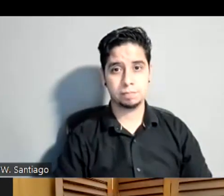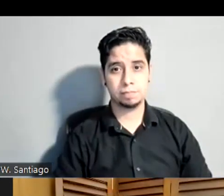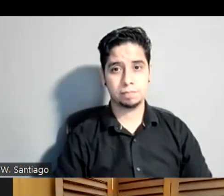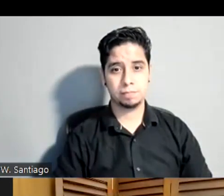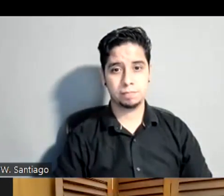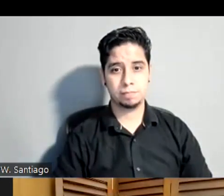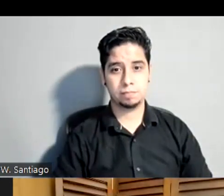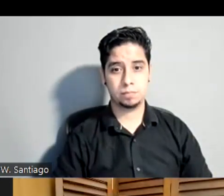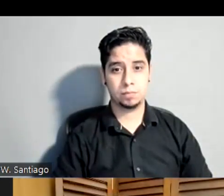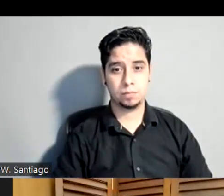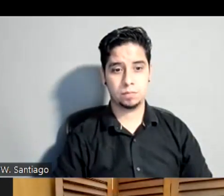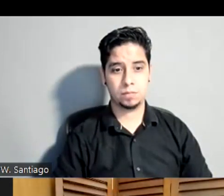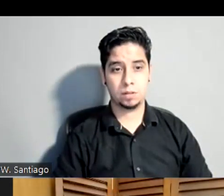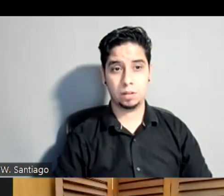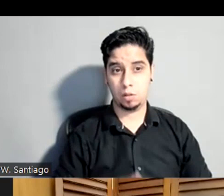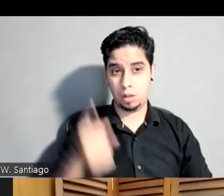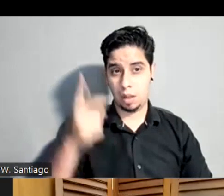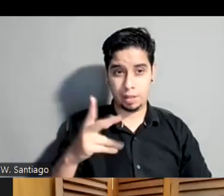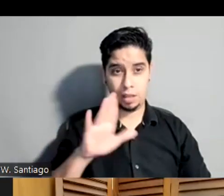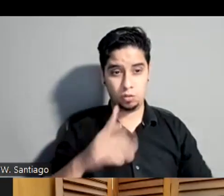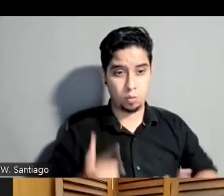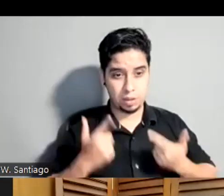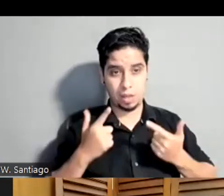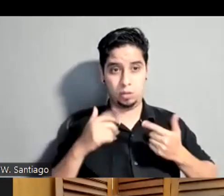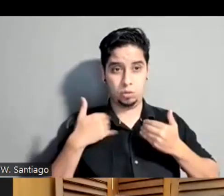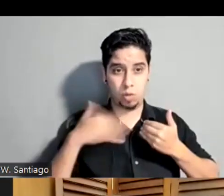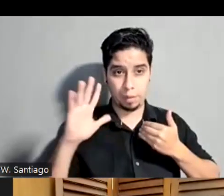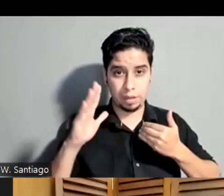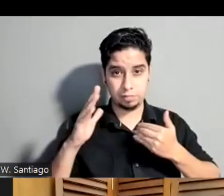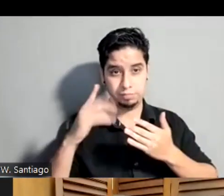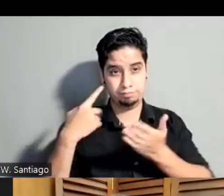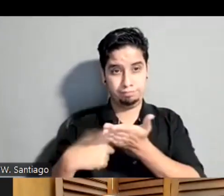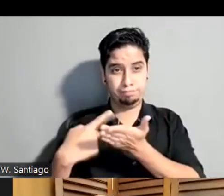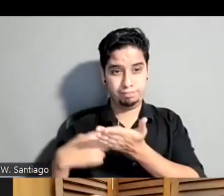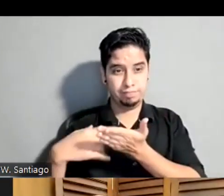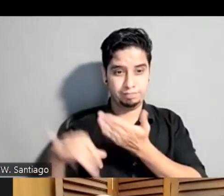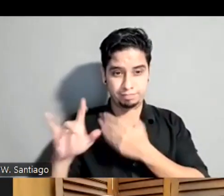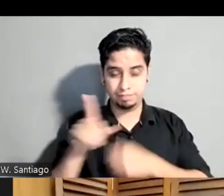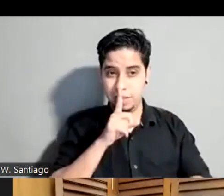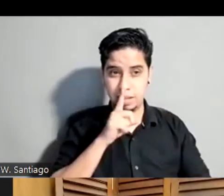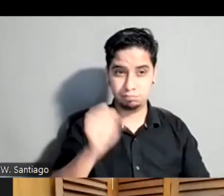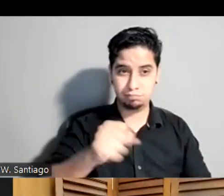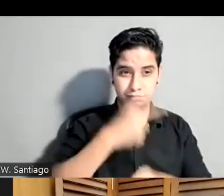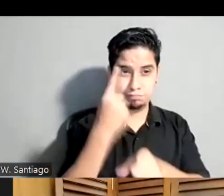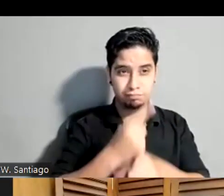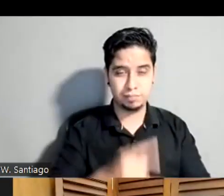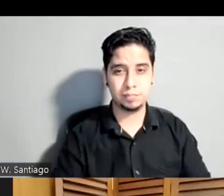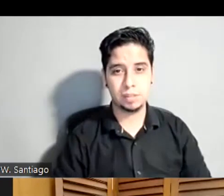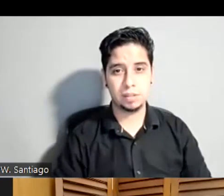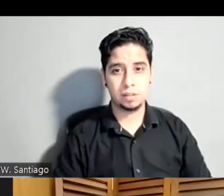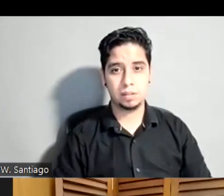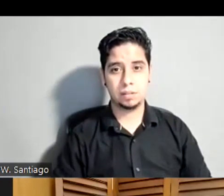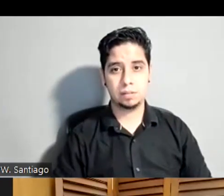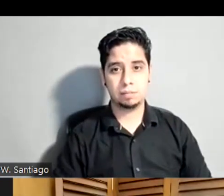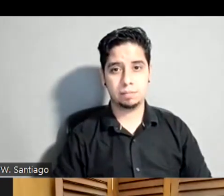Y quedó media vida todavía de las cosas de producción, etc. Sí, que me quedó media vida. Así mismo, ¿eh? Y también